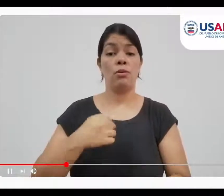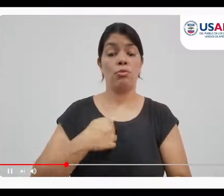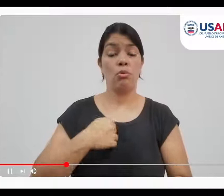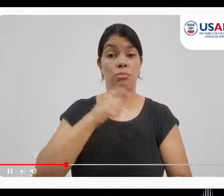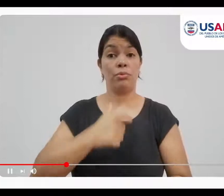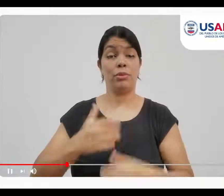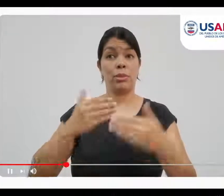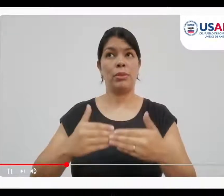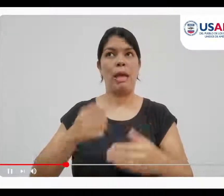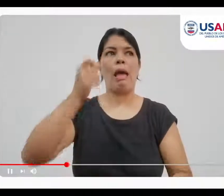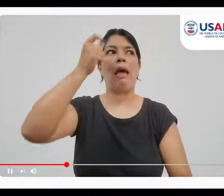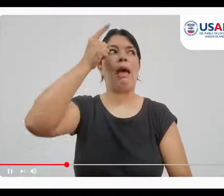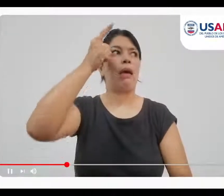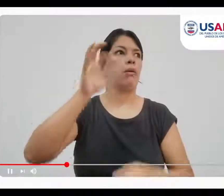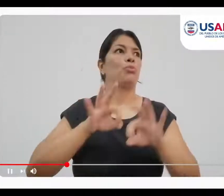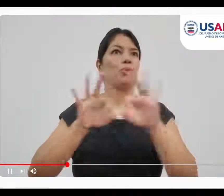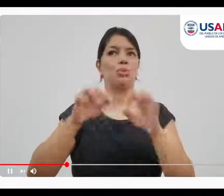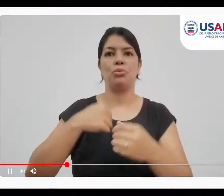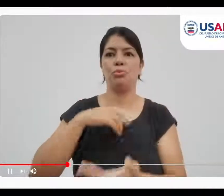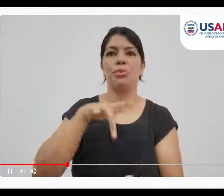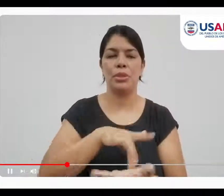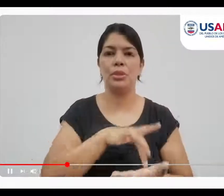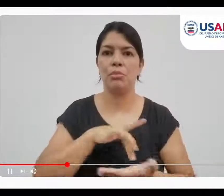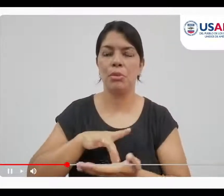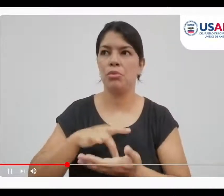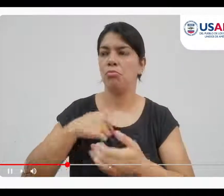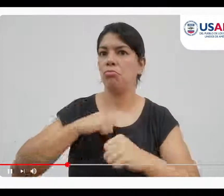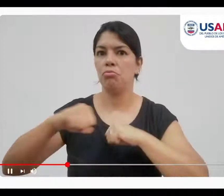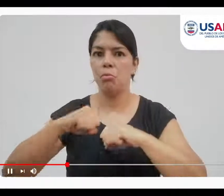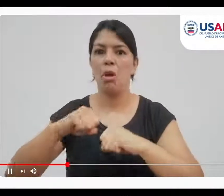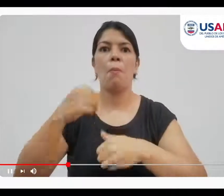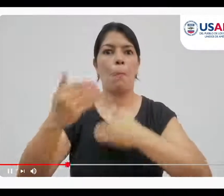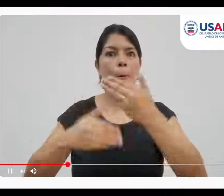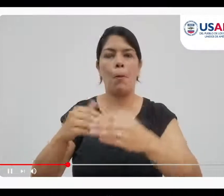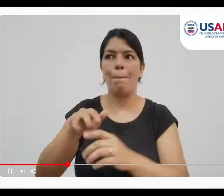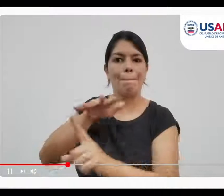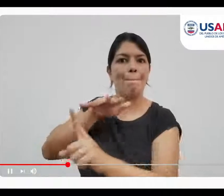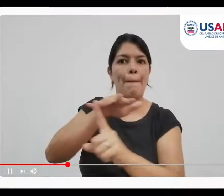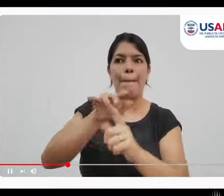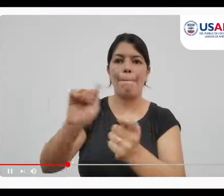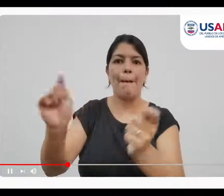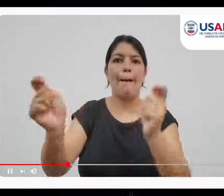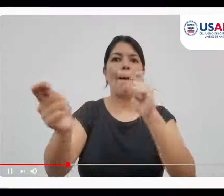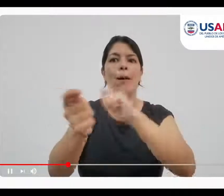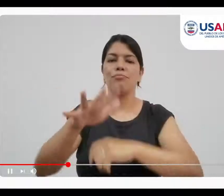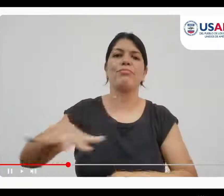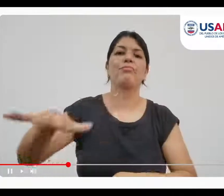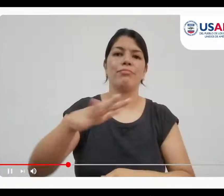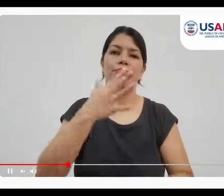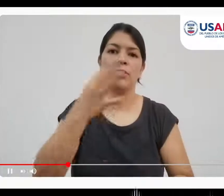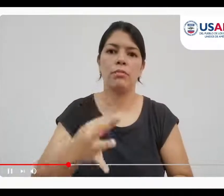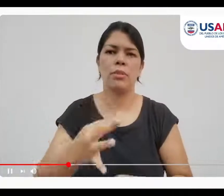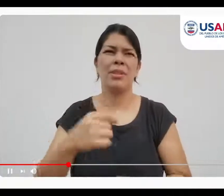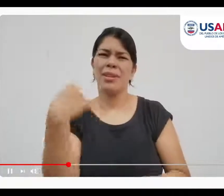atreve a empuñar la bandera, empiezan a pasar cosas. Empiezan a pasar cosas en el territorio, empiezan a pasar cosas en el municipio, empieza